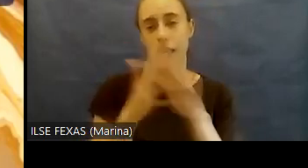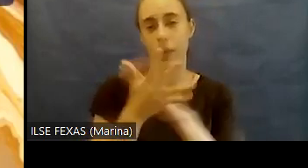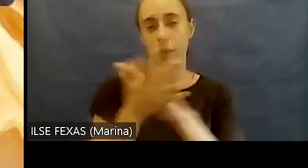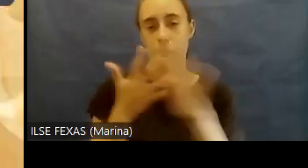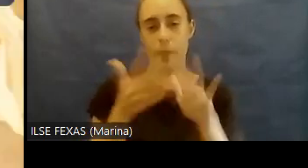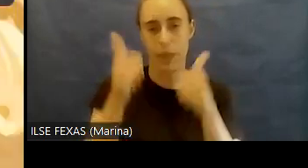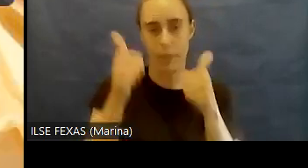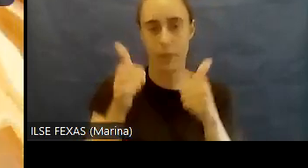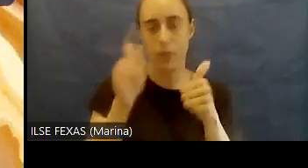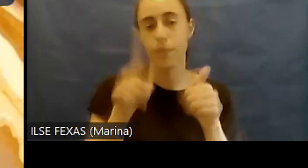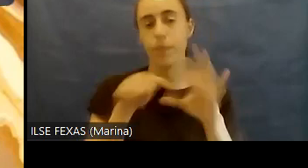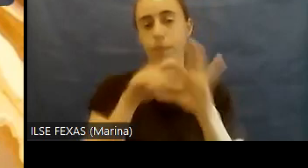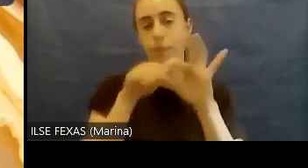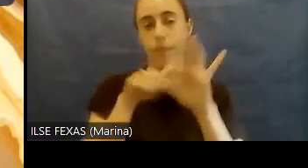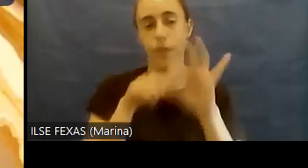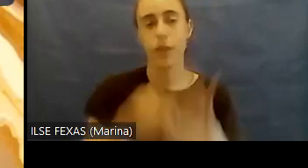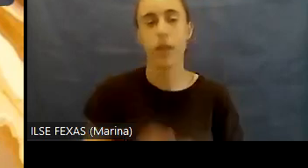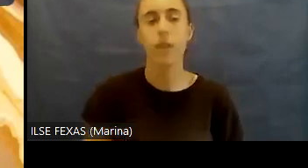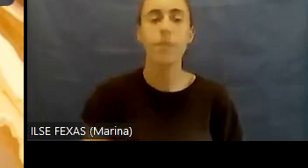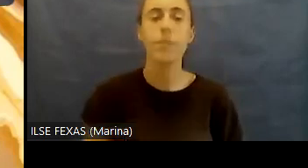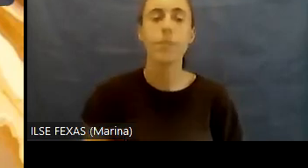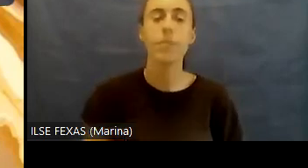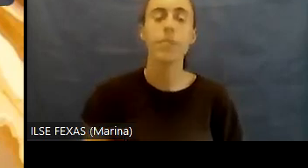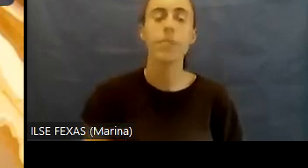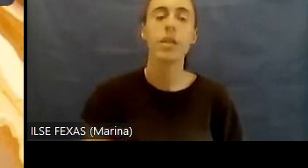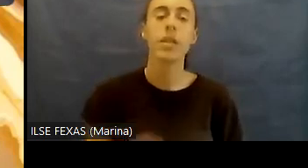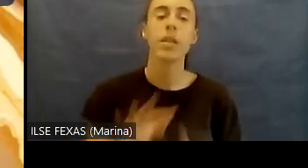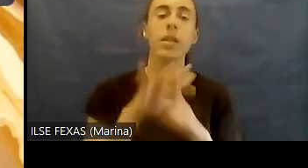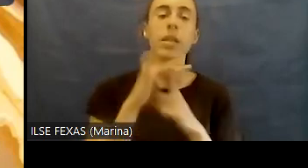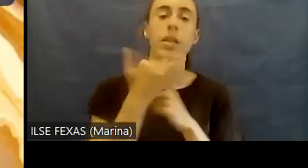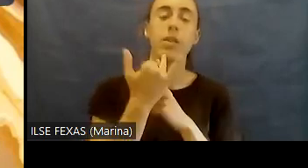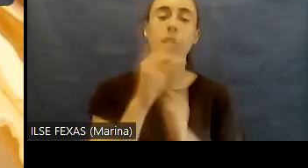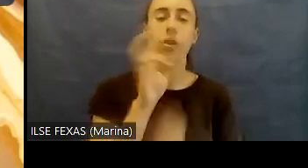úlcera. Una situación en la que puede resultarnos